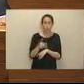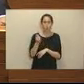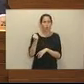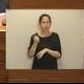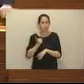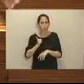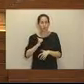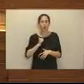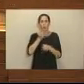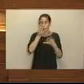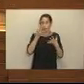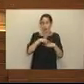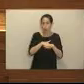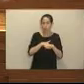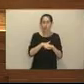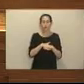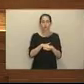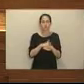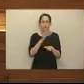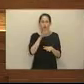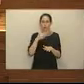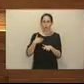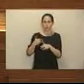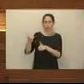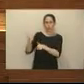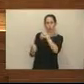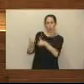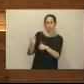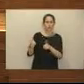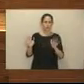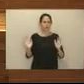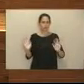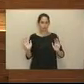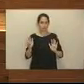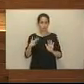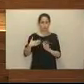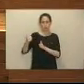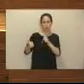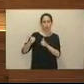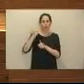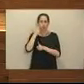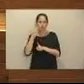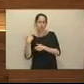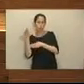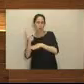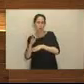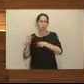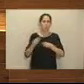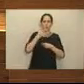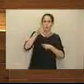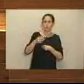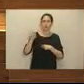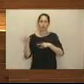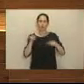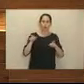no voy a entrar en ninguna carrera. No lo he hecho. No voy a entrar en ninguna carrera a ver quién propone la